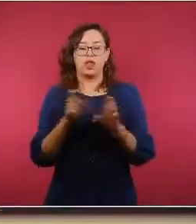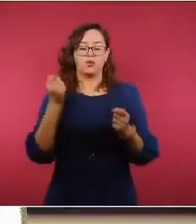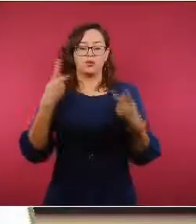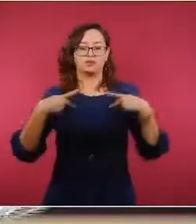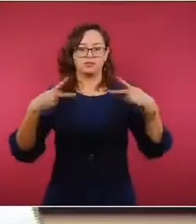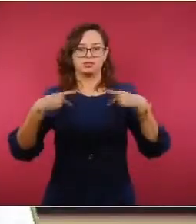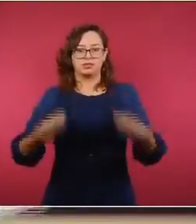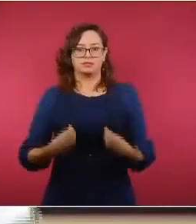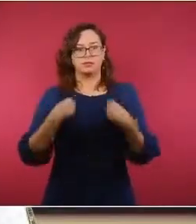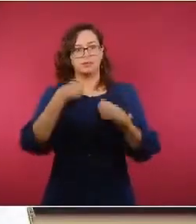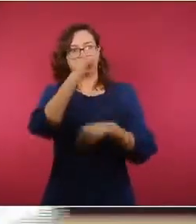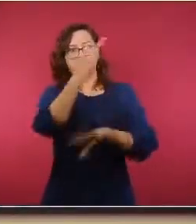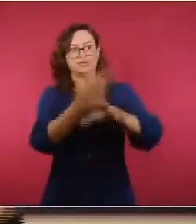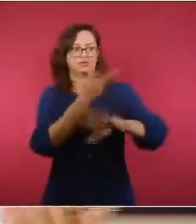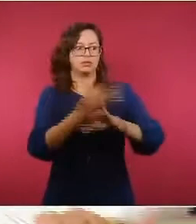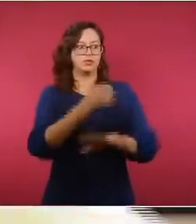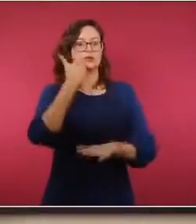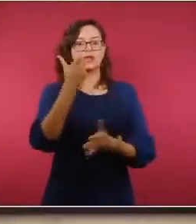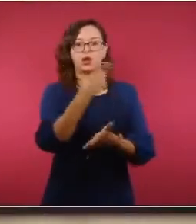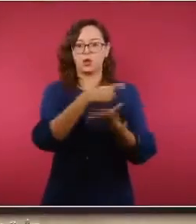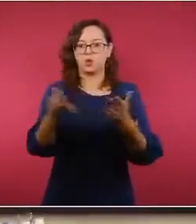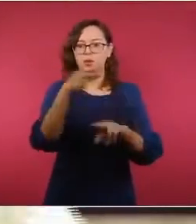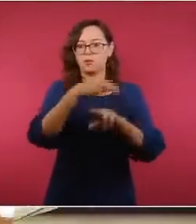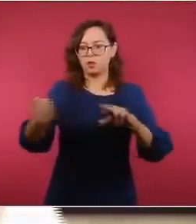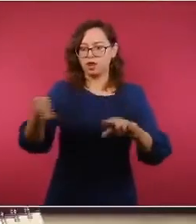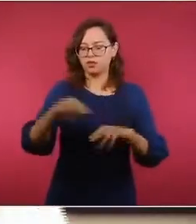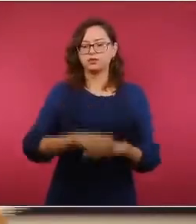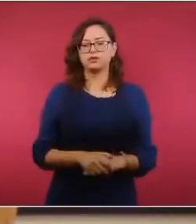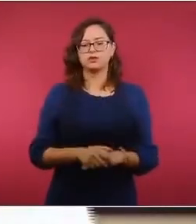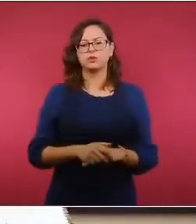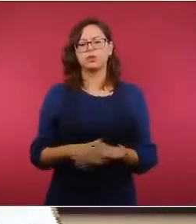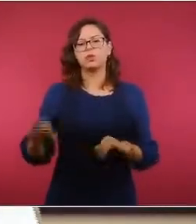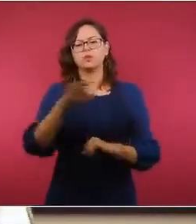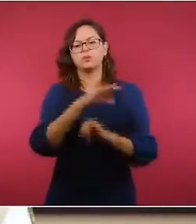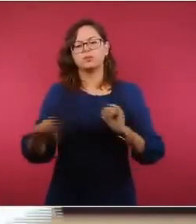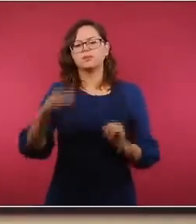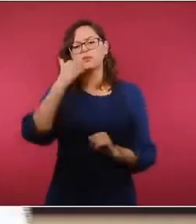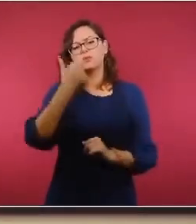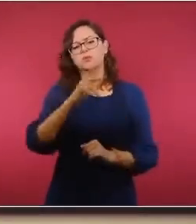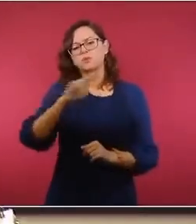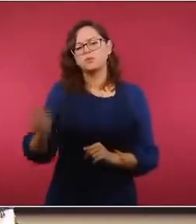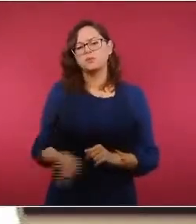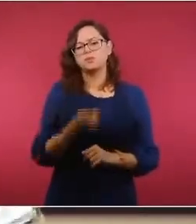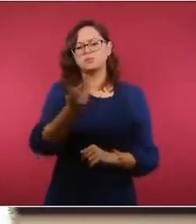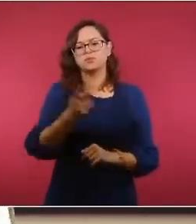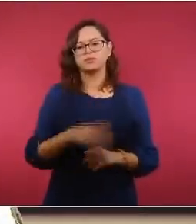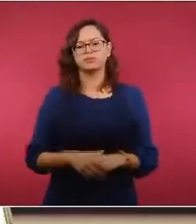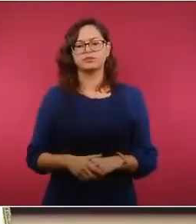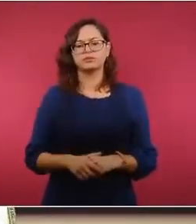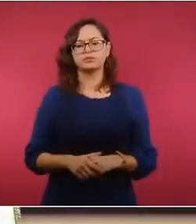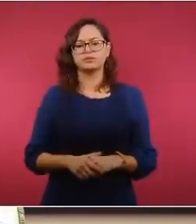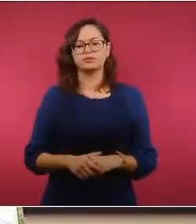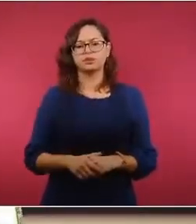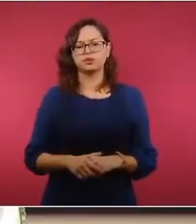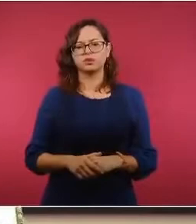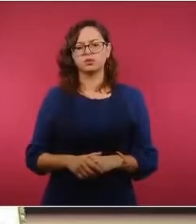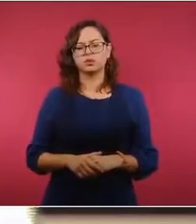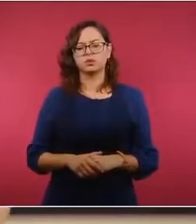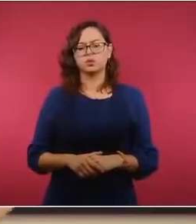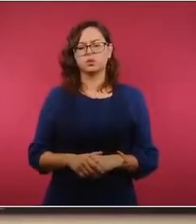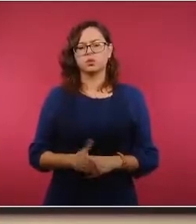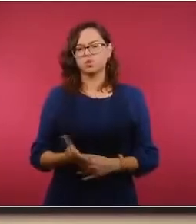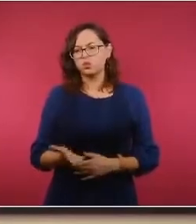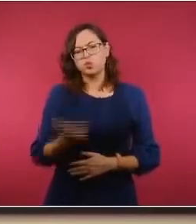quieren comprar boletos? Y por último, presidente, quisiera preguntarle una frase que pudiera dar, que